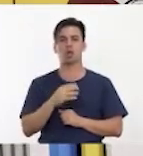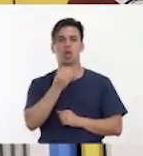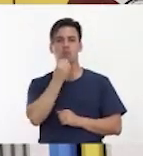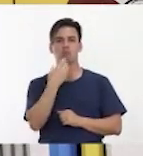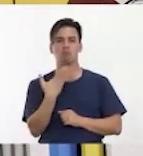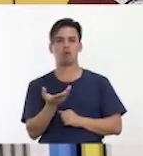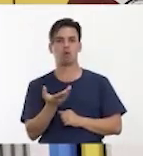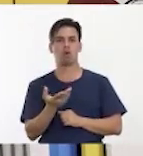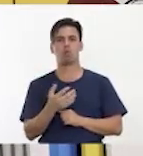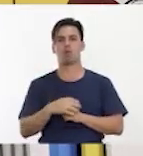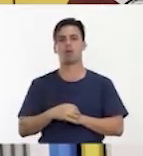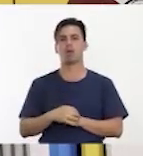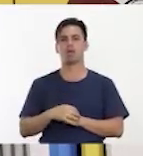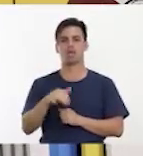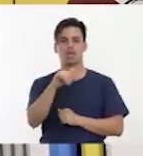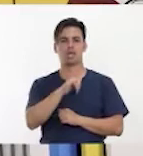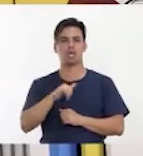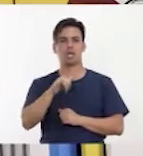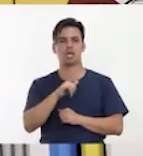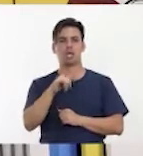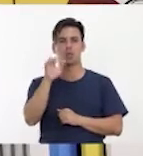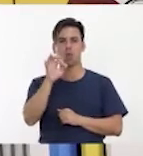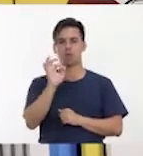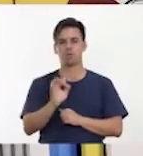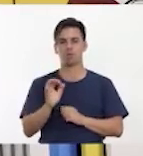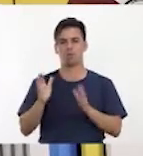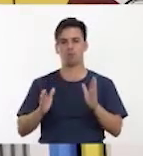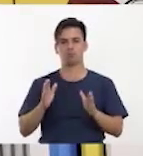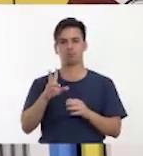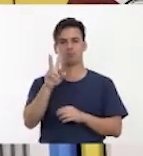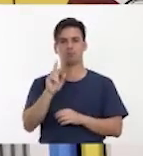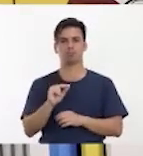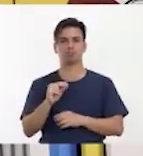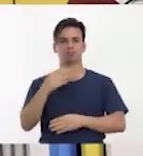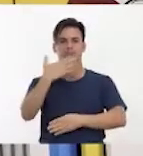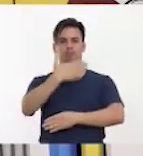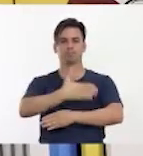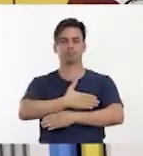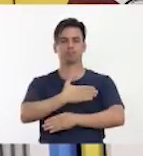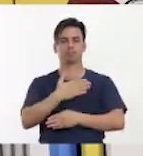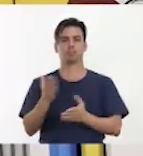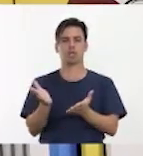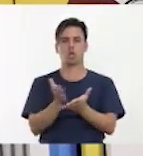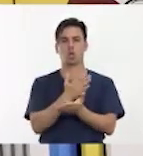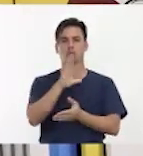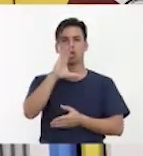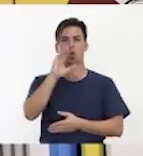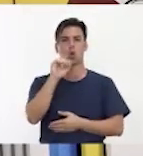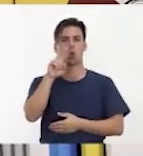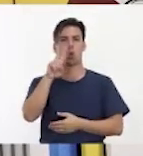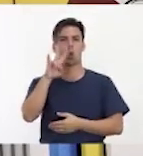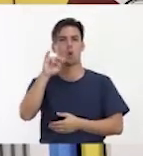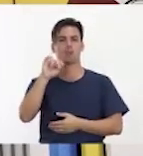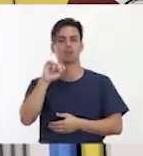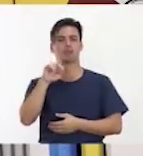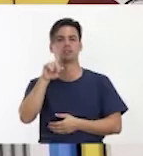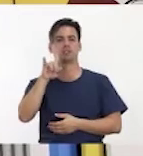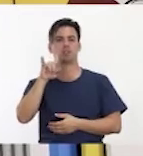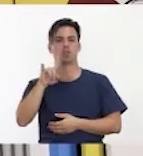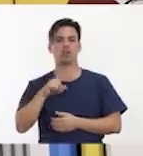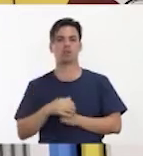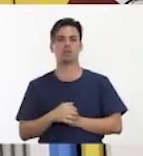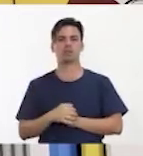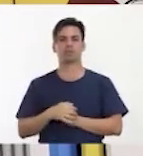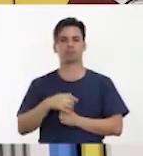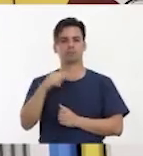para enfrentar la pandemia del COVID-19. Aquí en la historia vamos a encontrar los